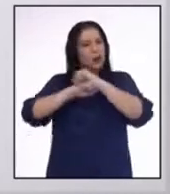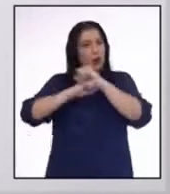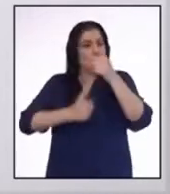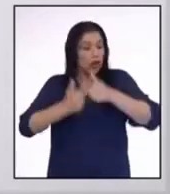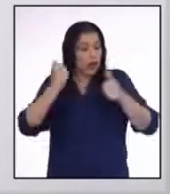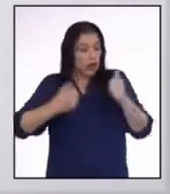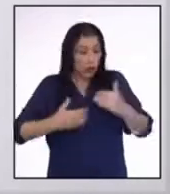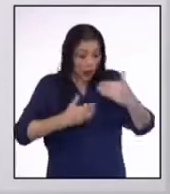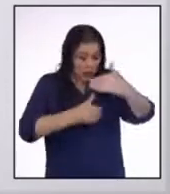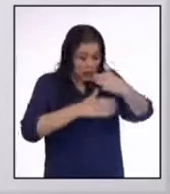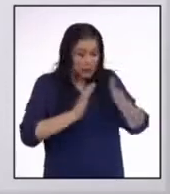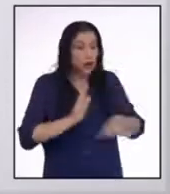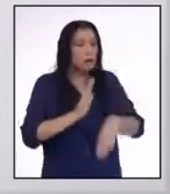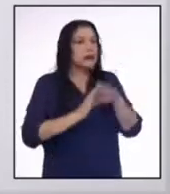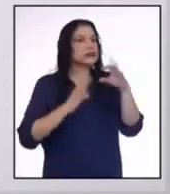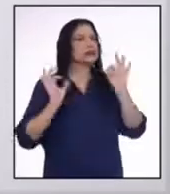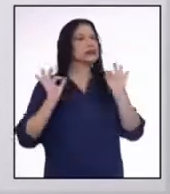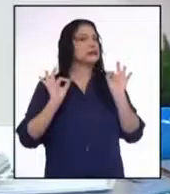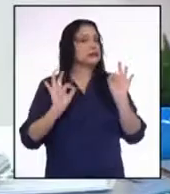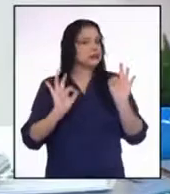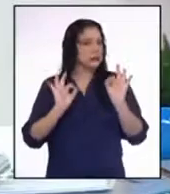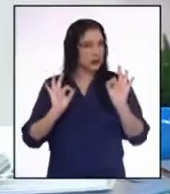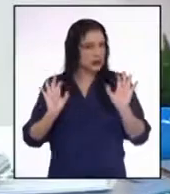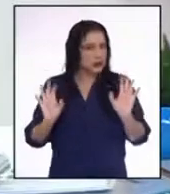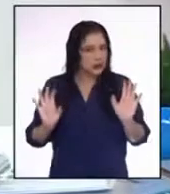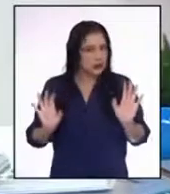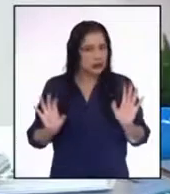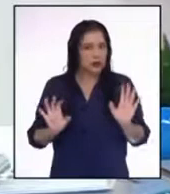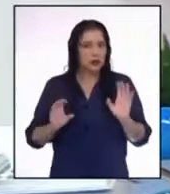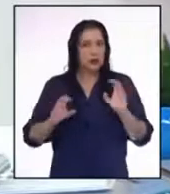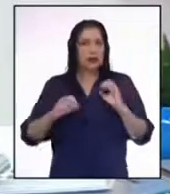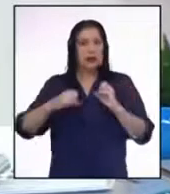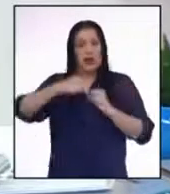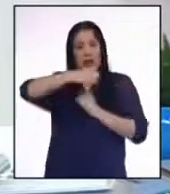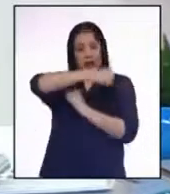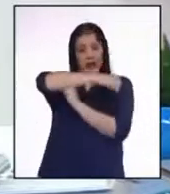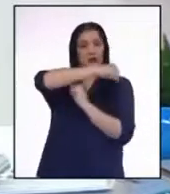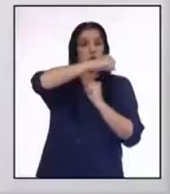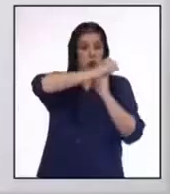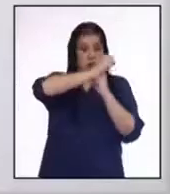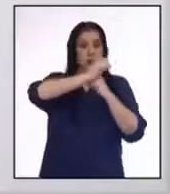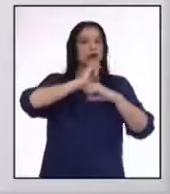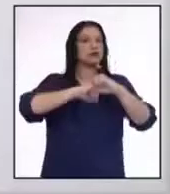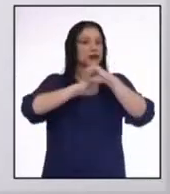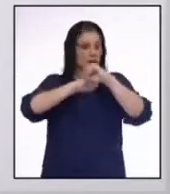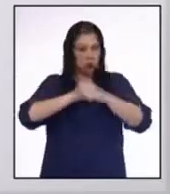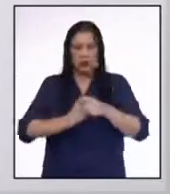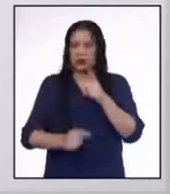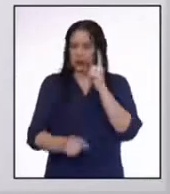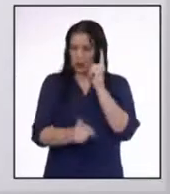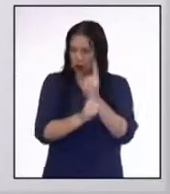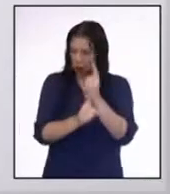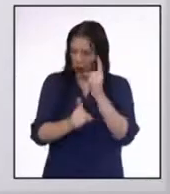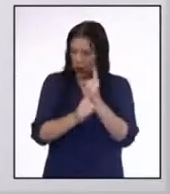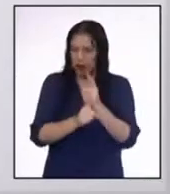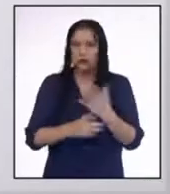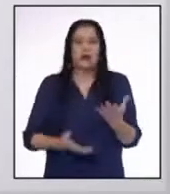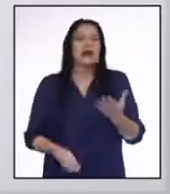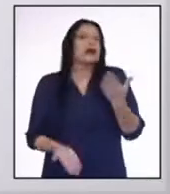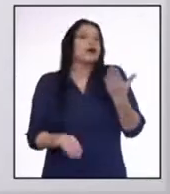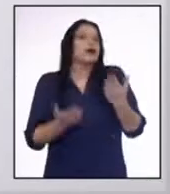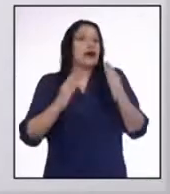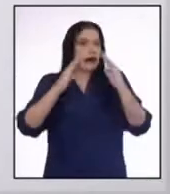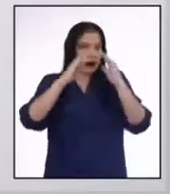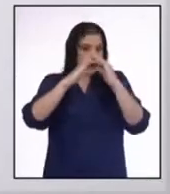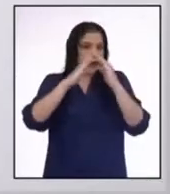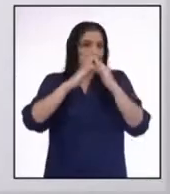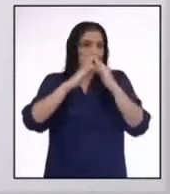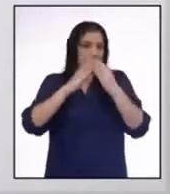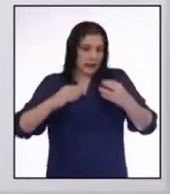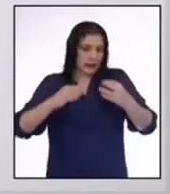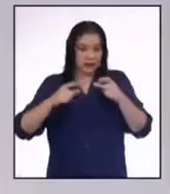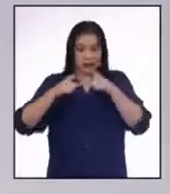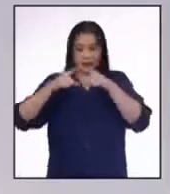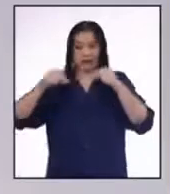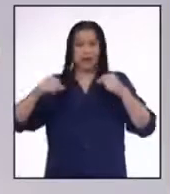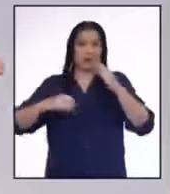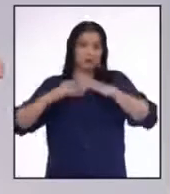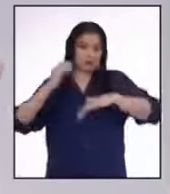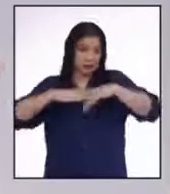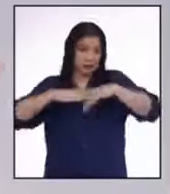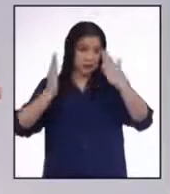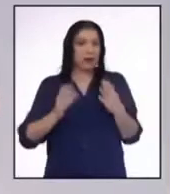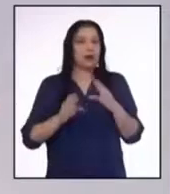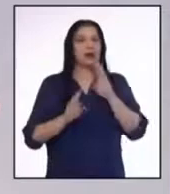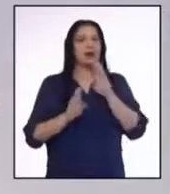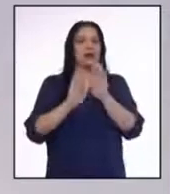y cuáles los más peligrosos? Las columnas son seguras. Sí, en el caso de que la casa sea de ladrillo.